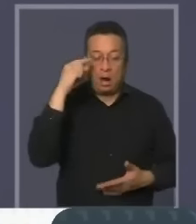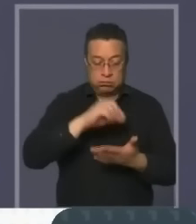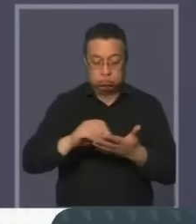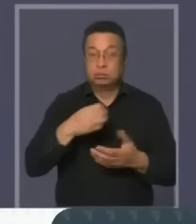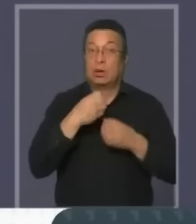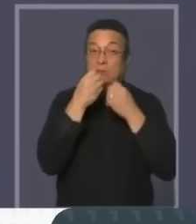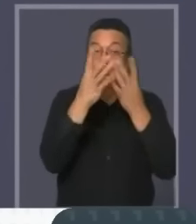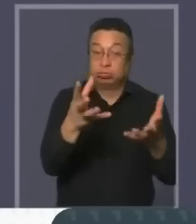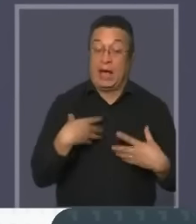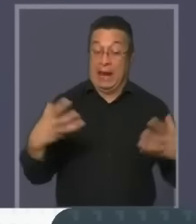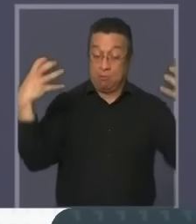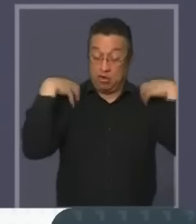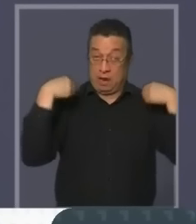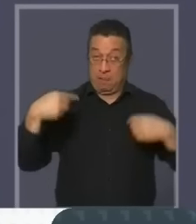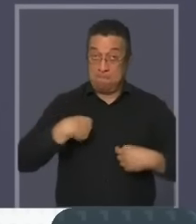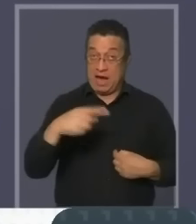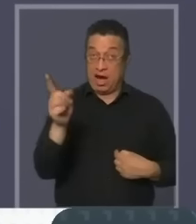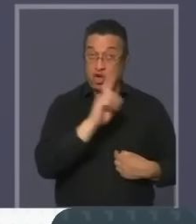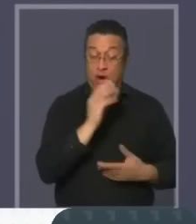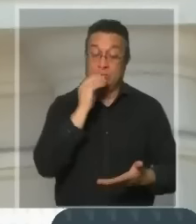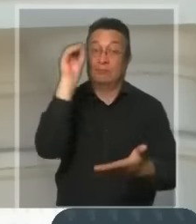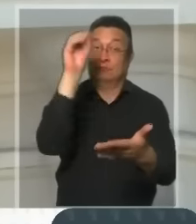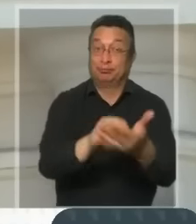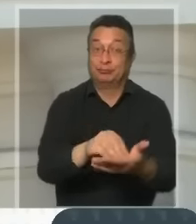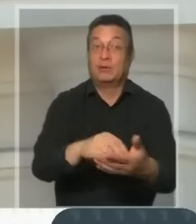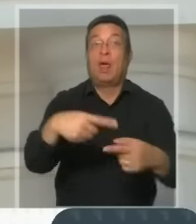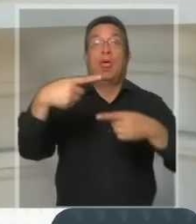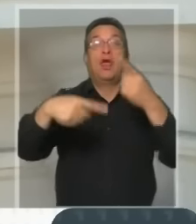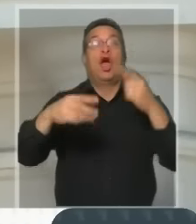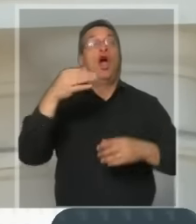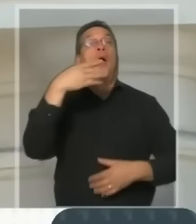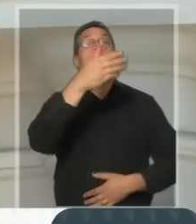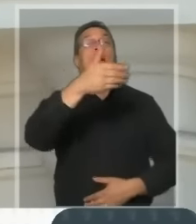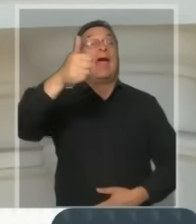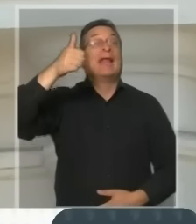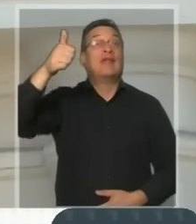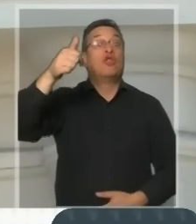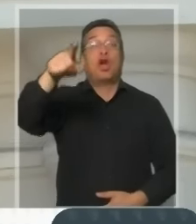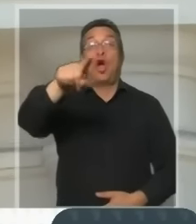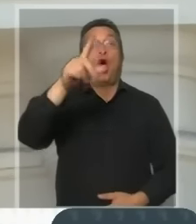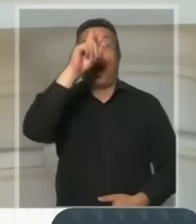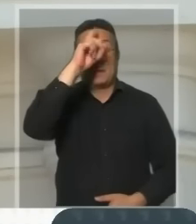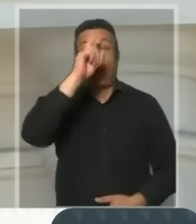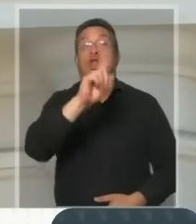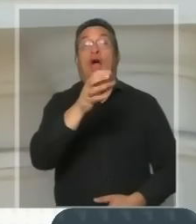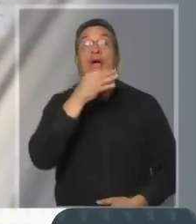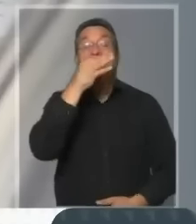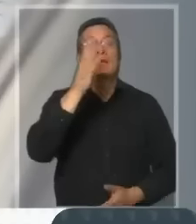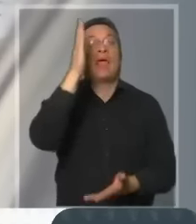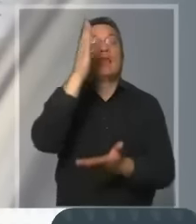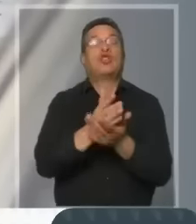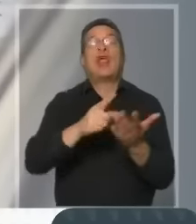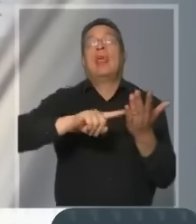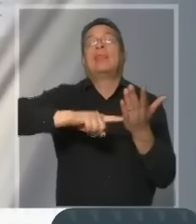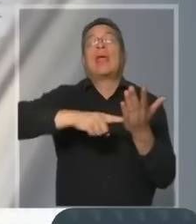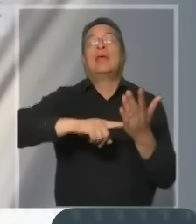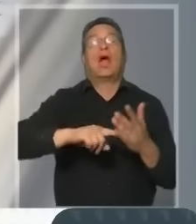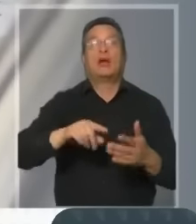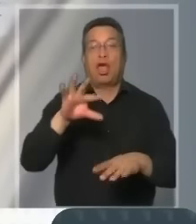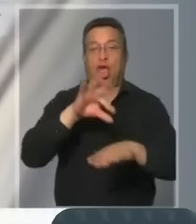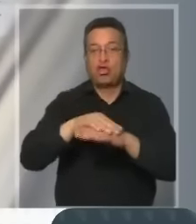de responsabilidad, contrastaba por completo con la versión oficial entregada por El Salvador, que hablaba de decisiones técnicas en esta